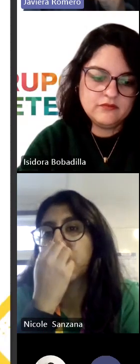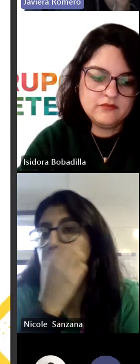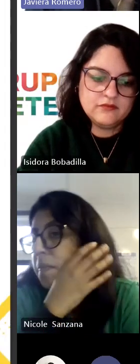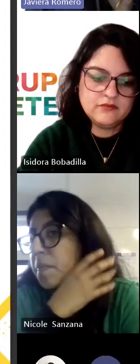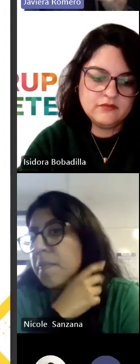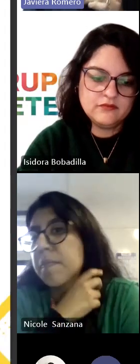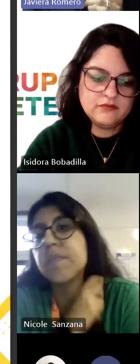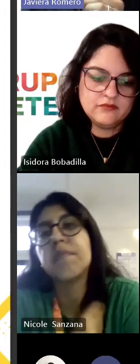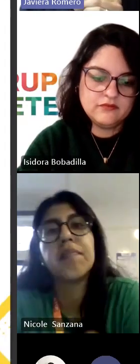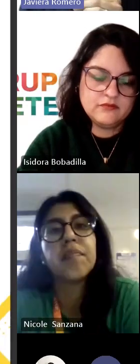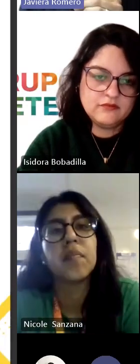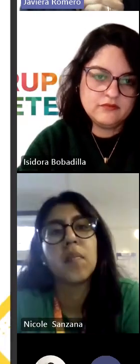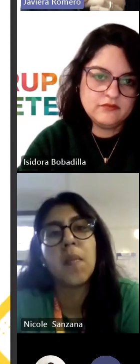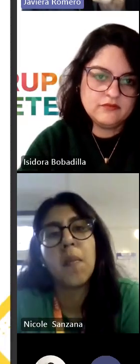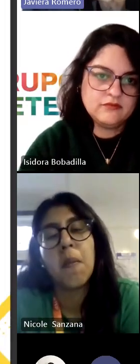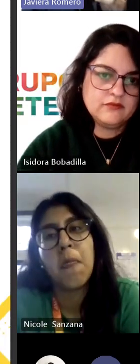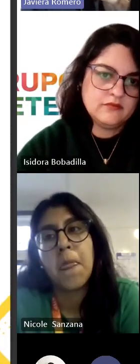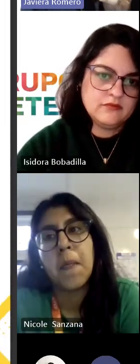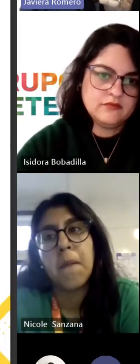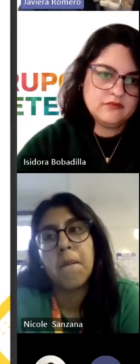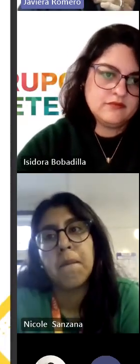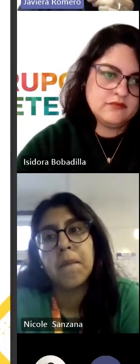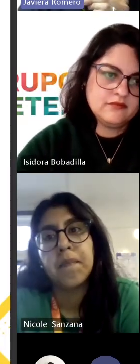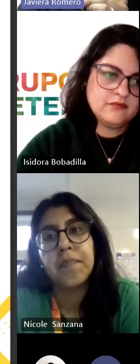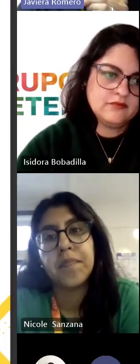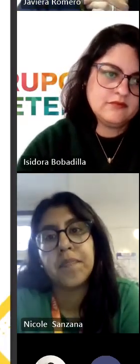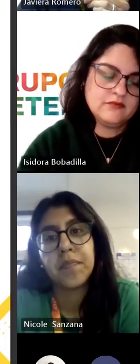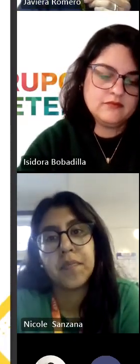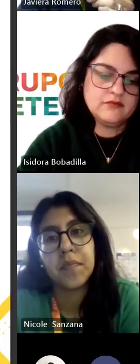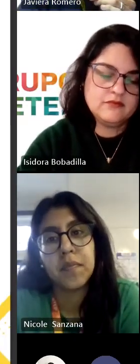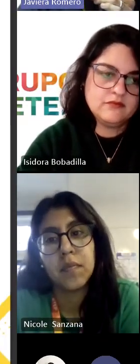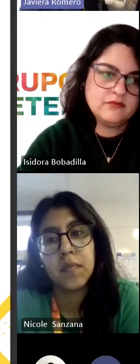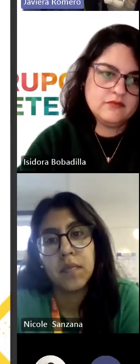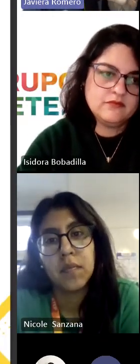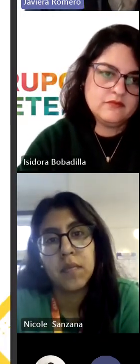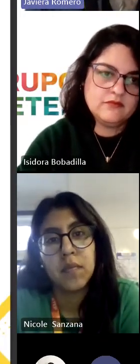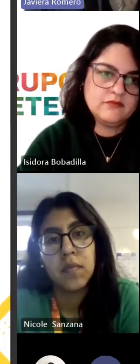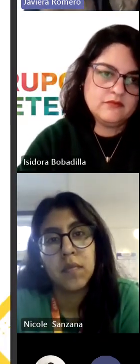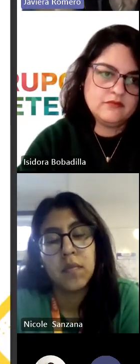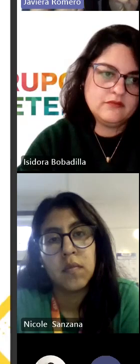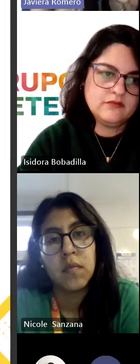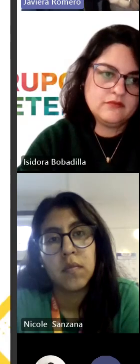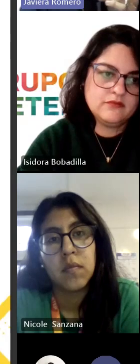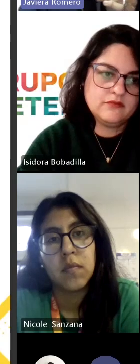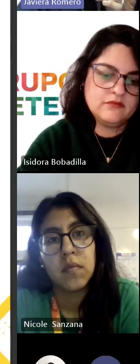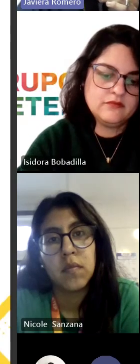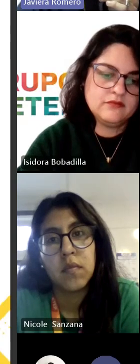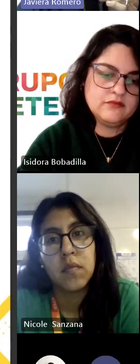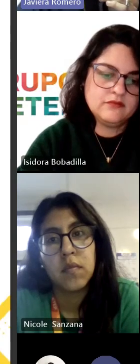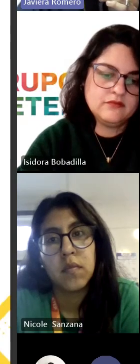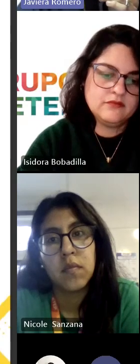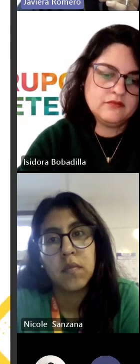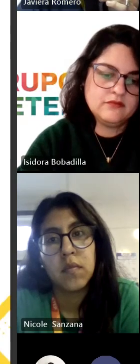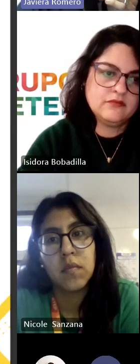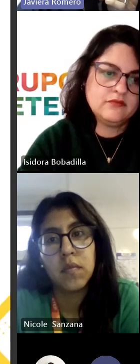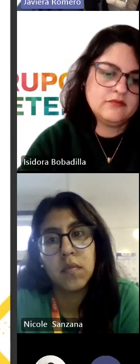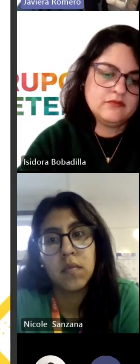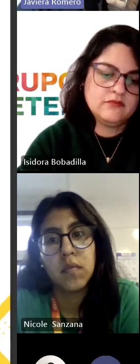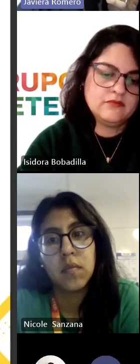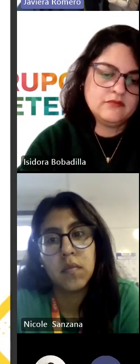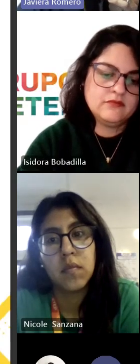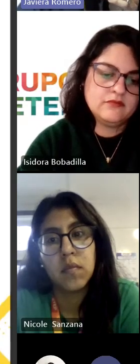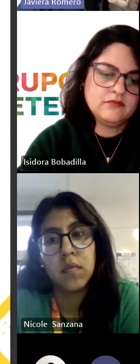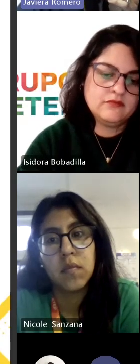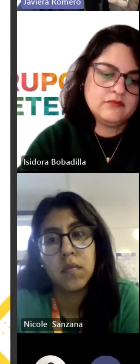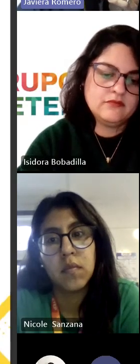física, tener hobbies, entre muchas otras. Entonces aquí ya aparecen, ¿cierto?, los elementos